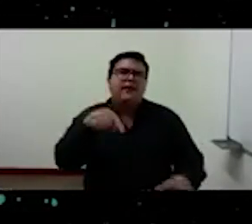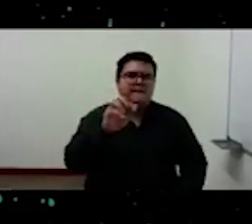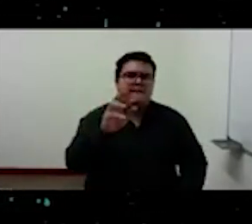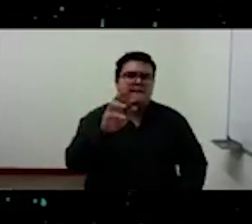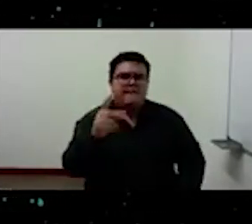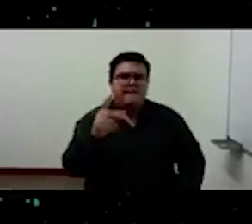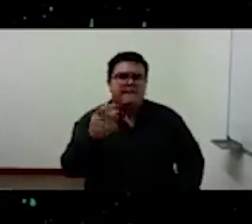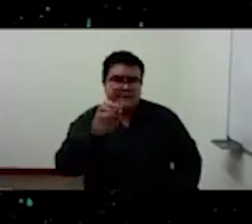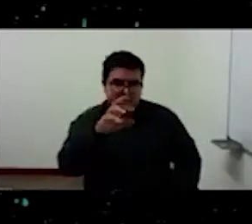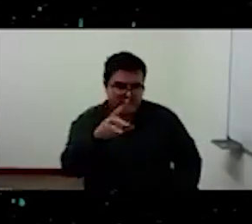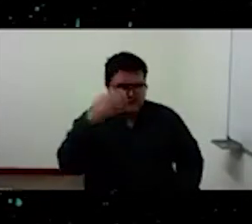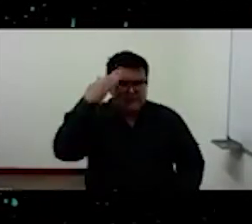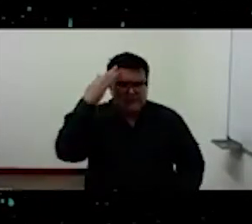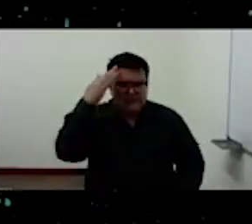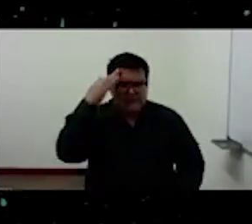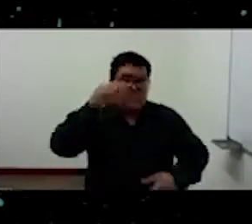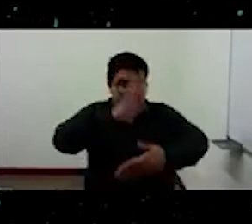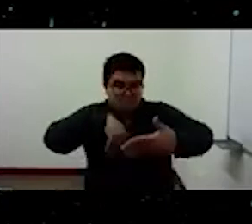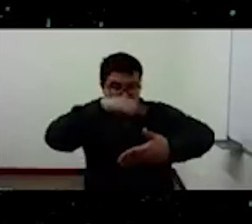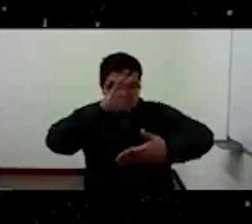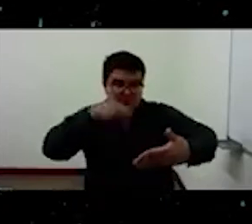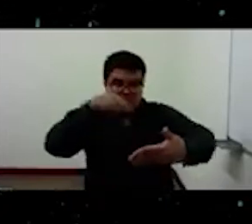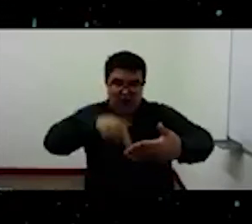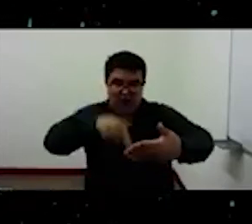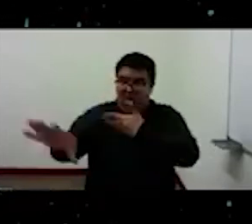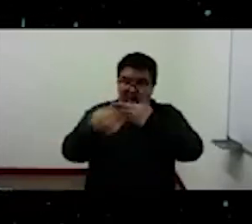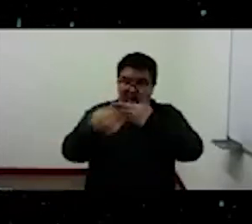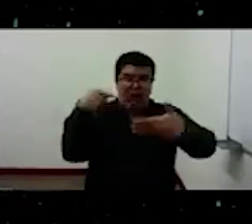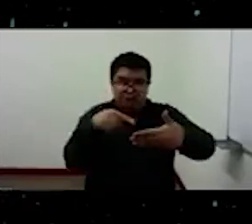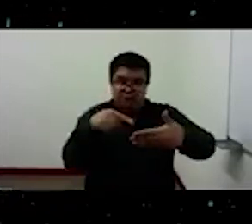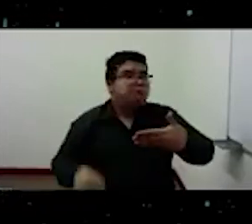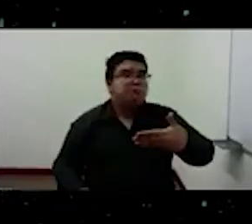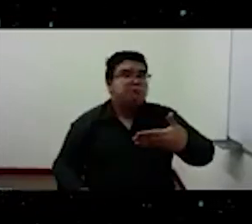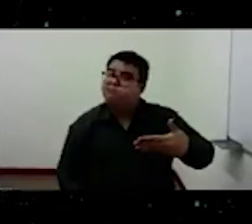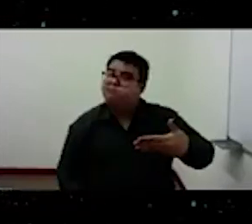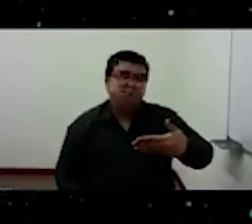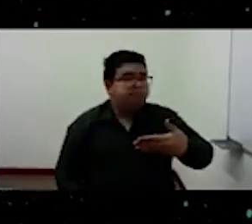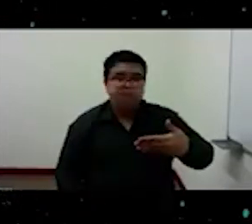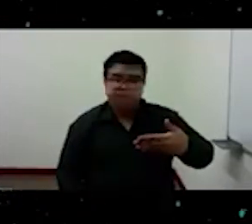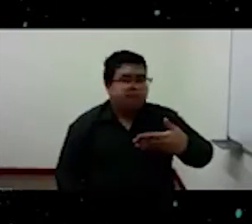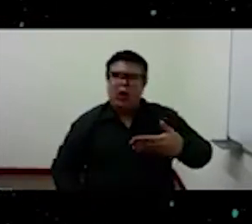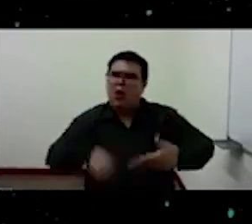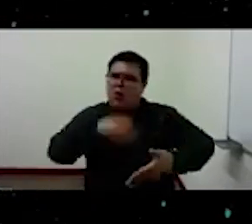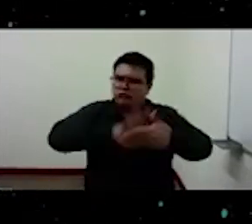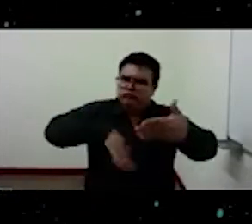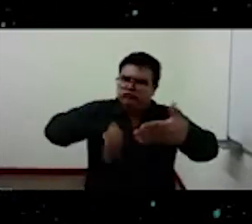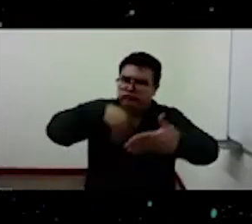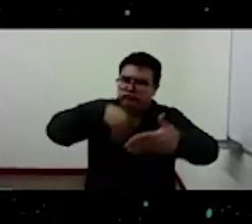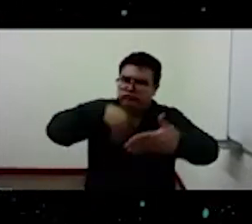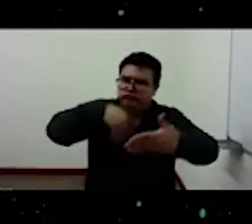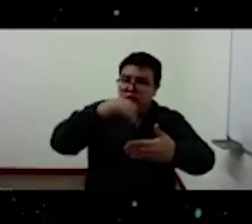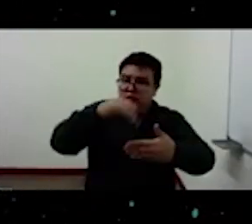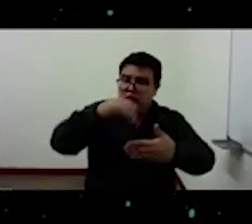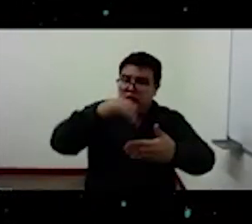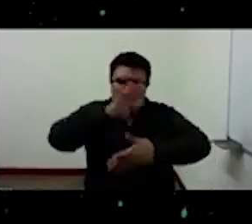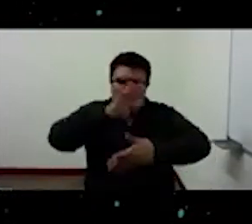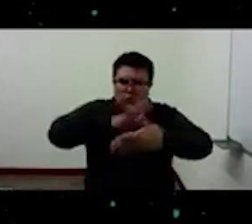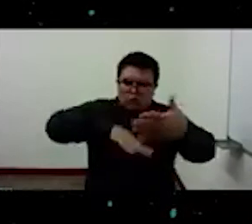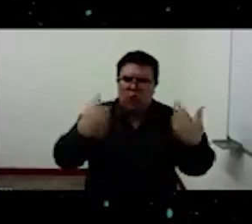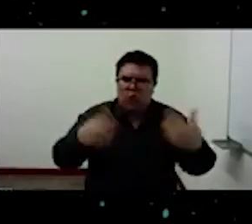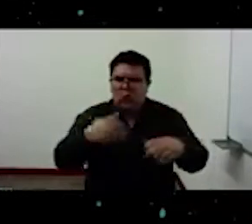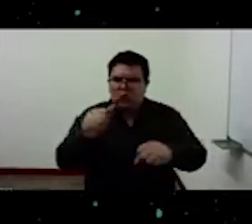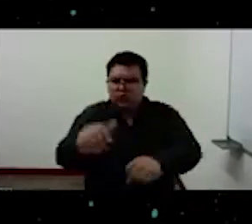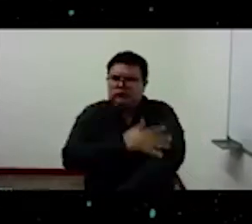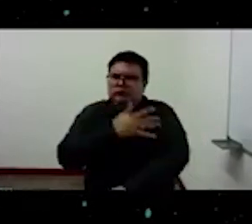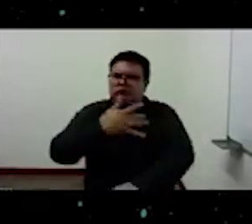pintura no tiene nada que ver con la representación. Los grandes maestros de la pintura moderna, de quienes tenemos tanto sus